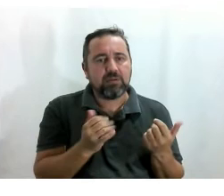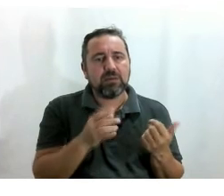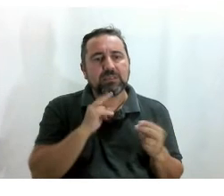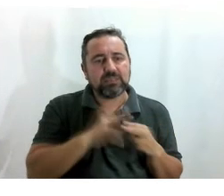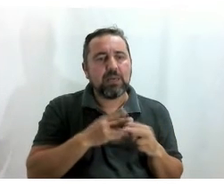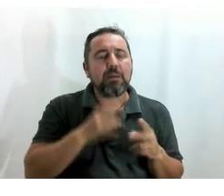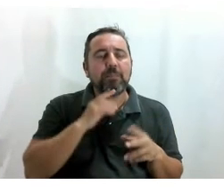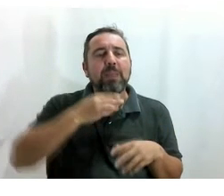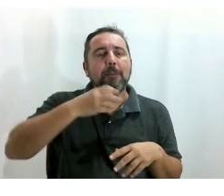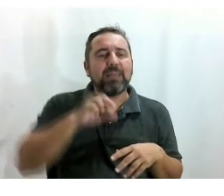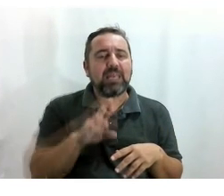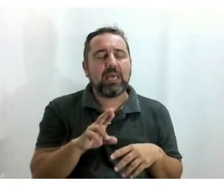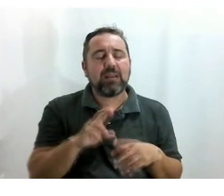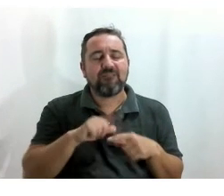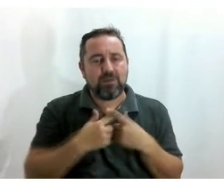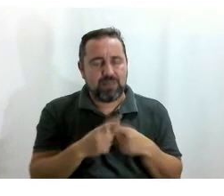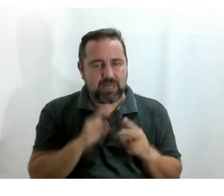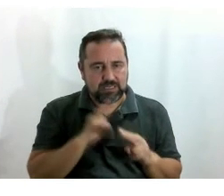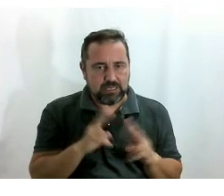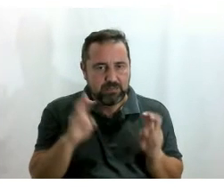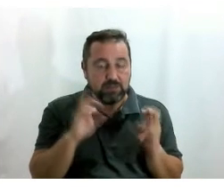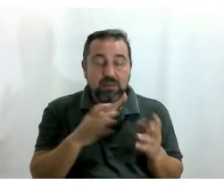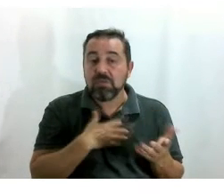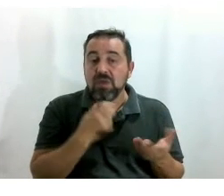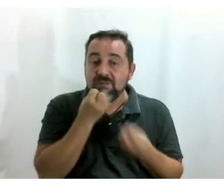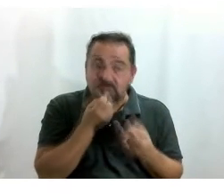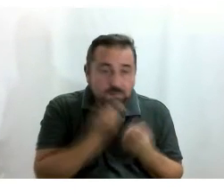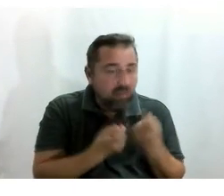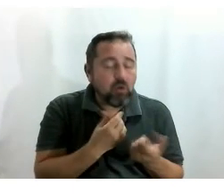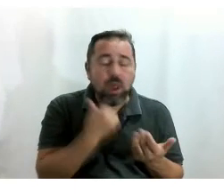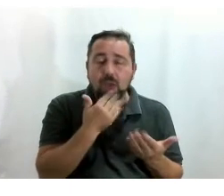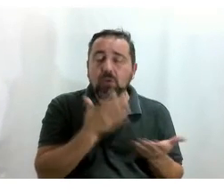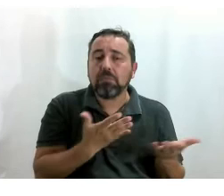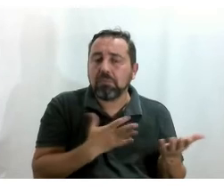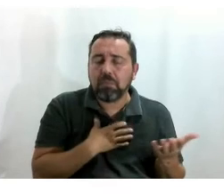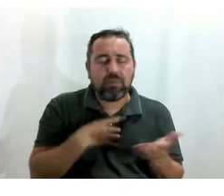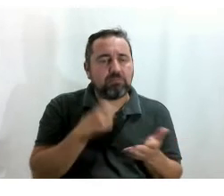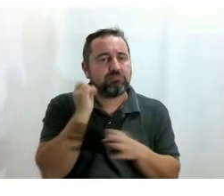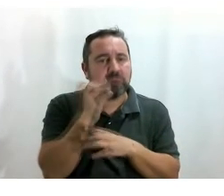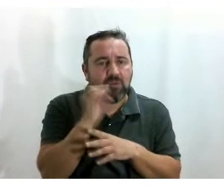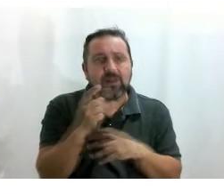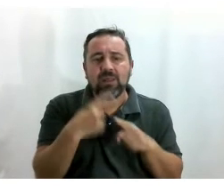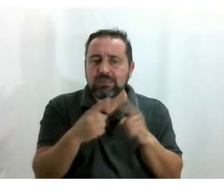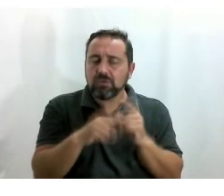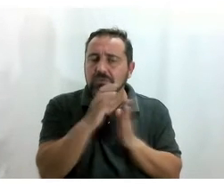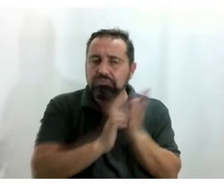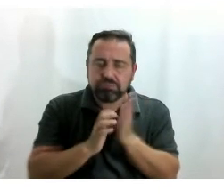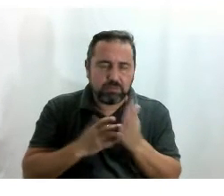Menier familiar. En cualquier caso, para cualquier información podemos pasar papers o lo que os